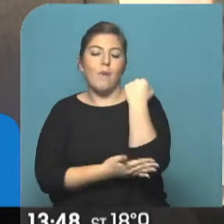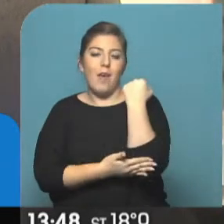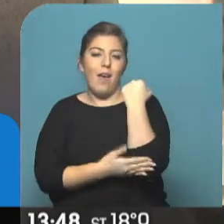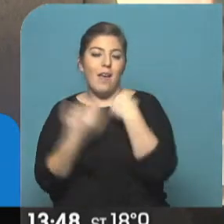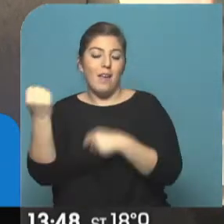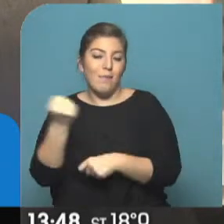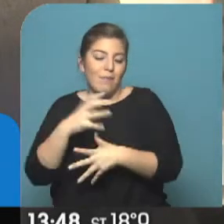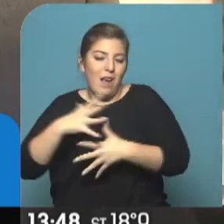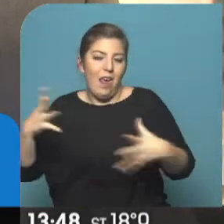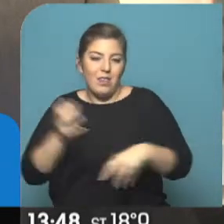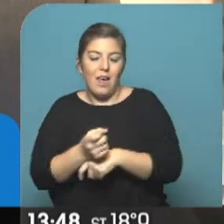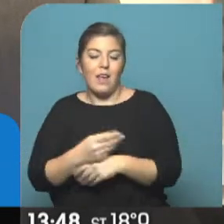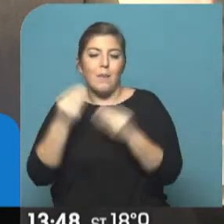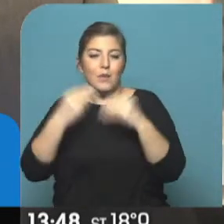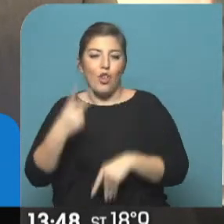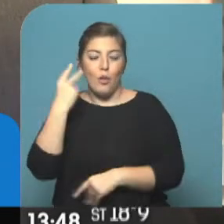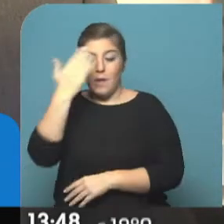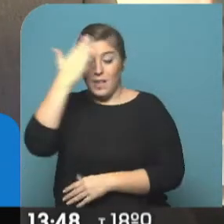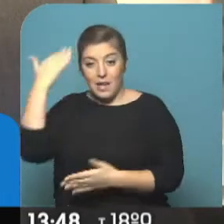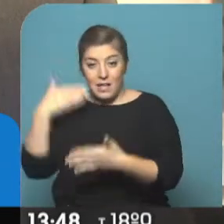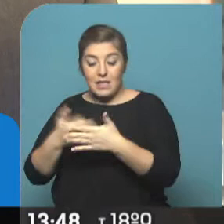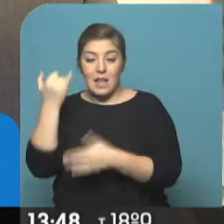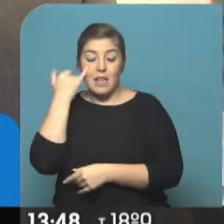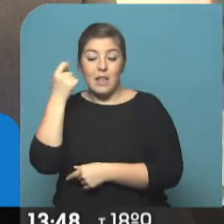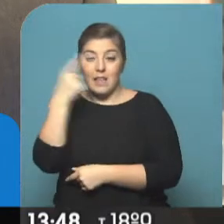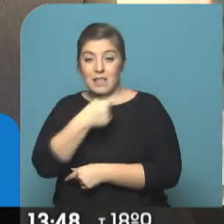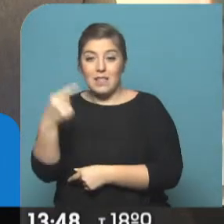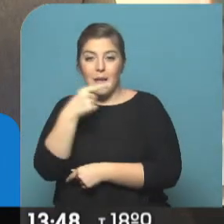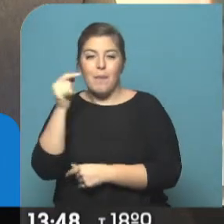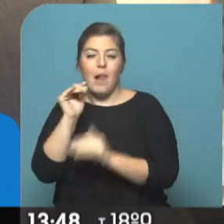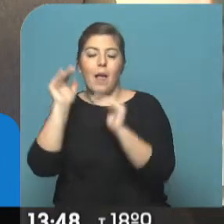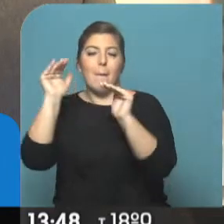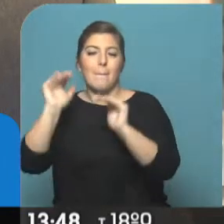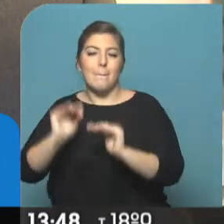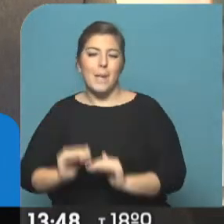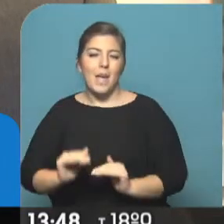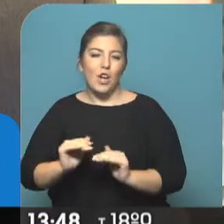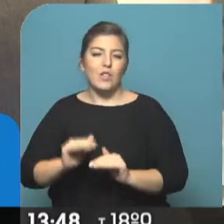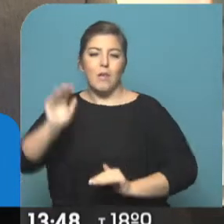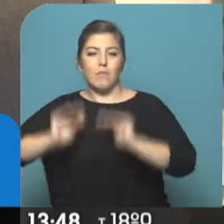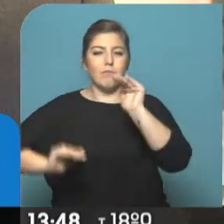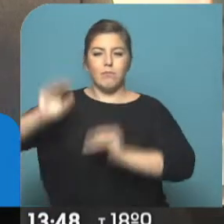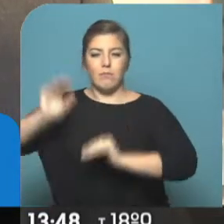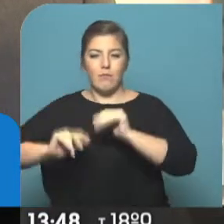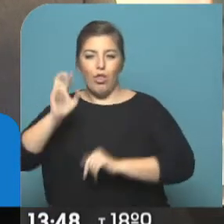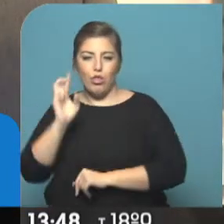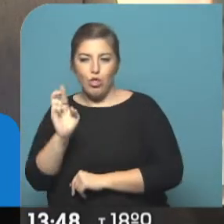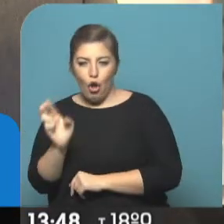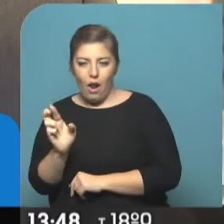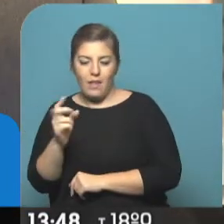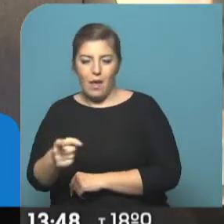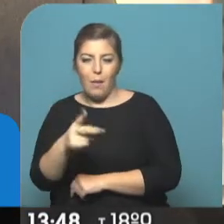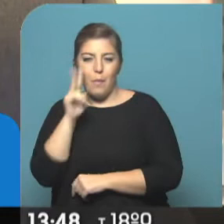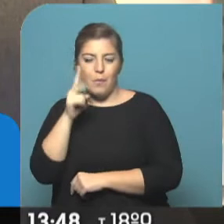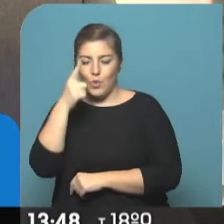2015. Y seguramente en estas semanas vamos a observar una reducción de la volatilidad en el mercado cambiario que hemos visto en